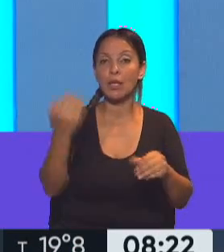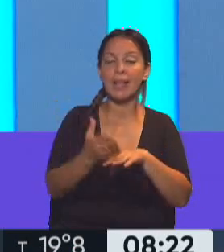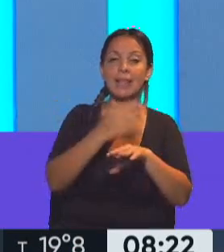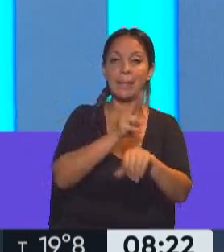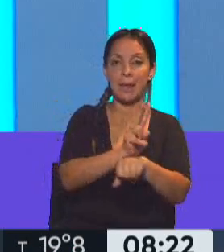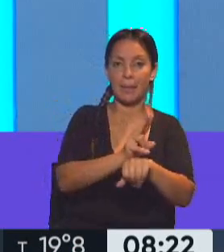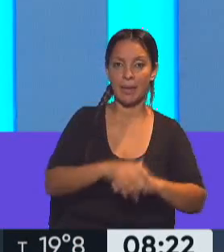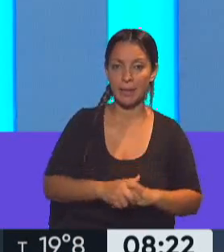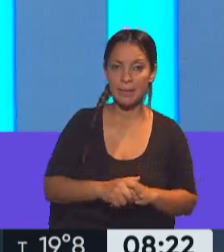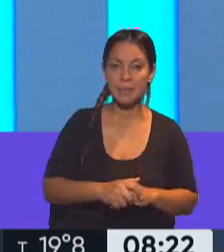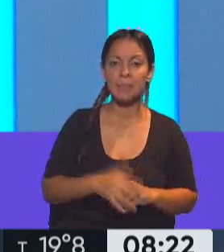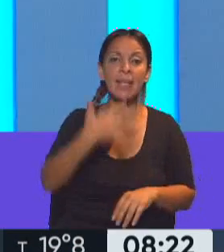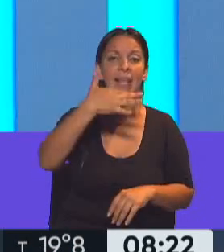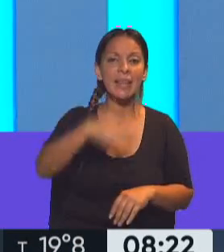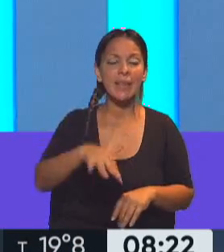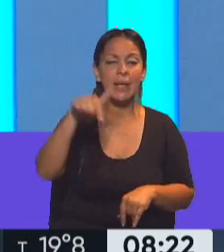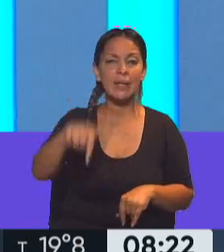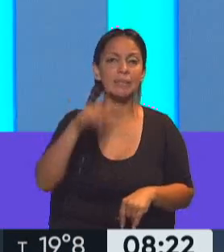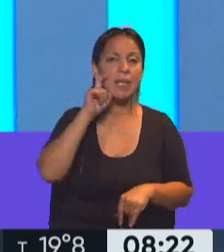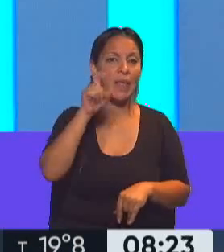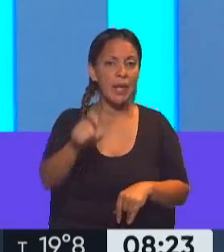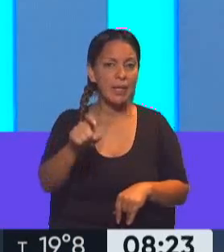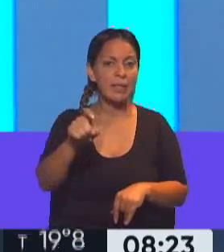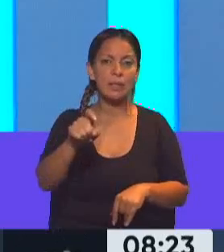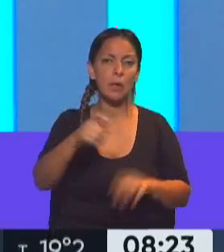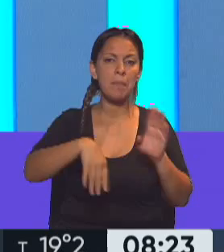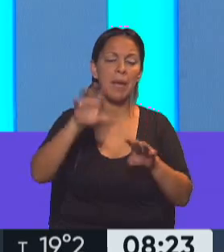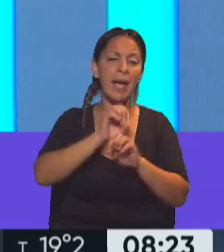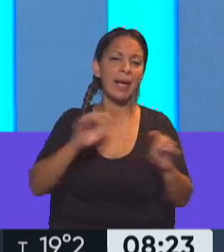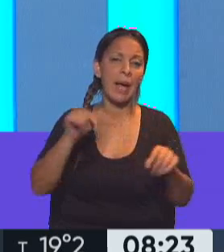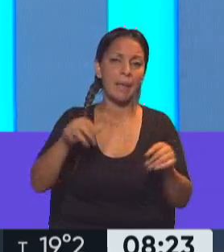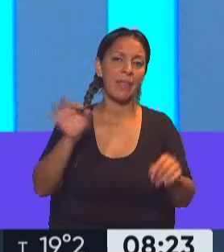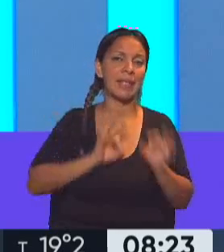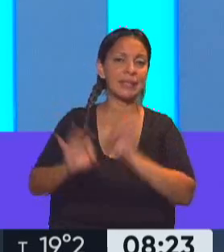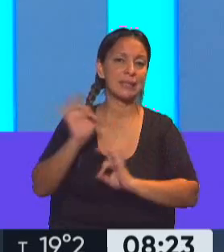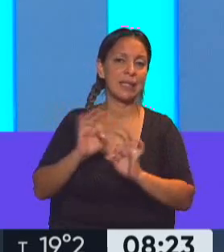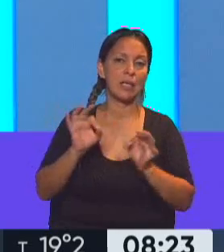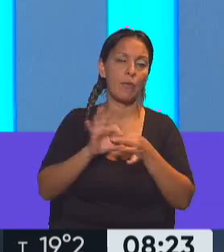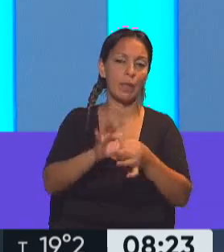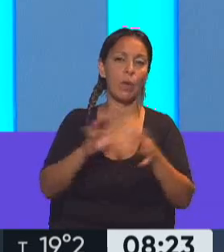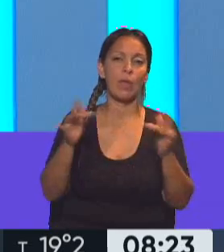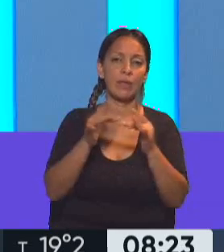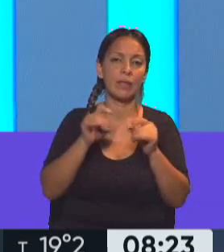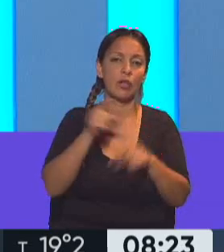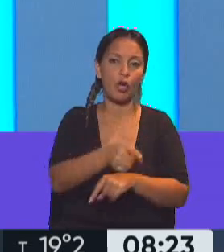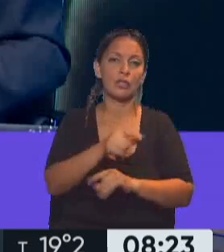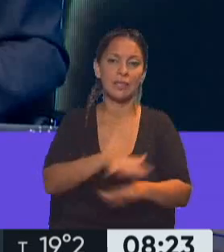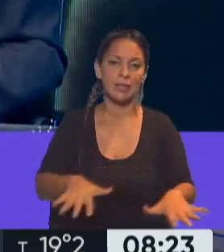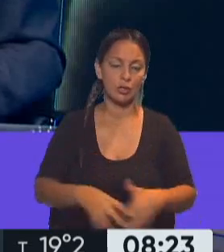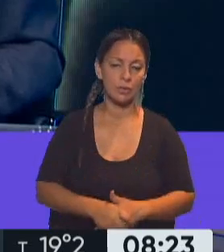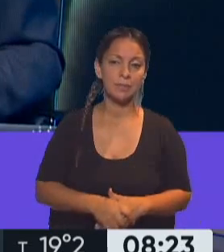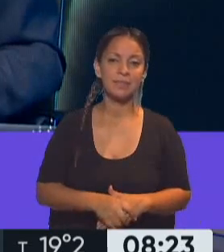fundamentalmente, y de entender que estamos ante el delito de mayor gravedad de este siglo en materia digital hacia los niños, niñas y adolescentes.